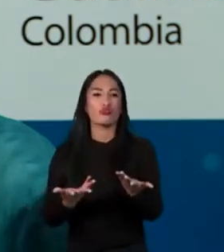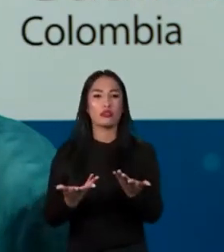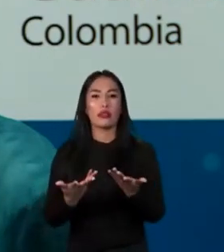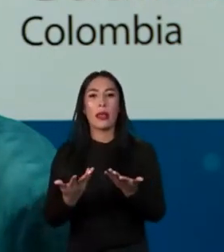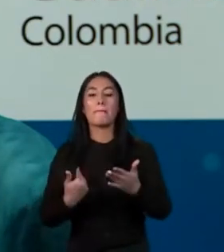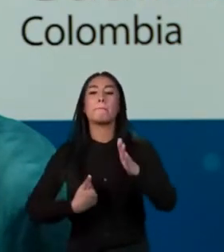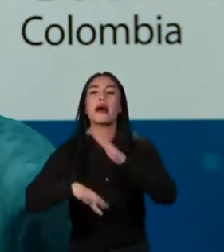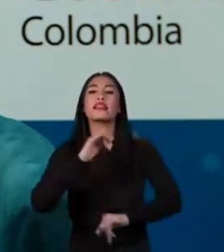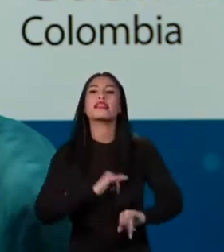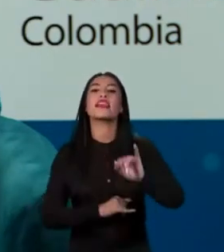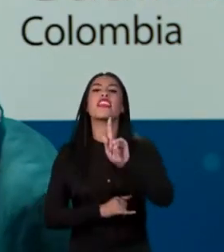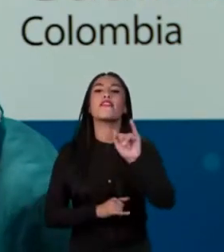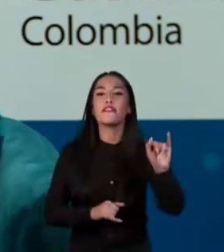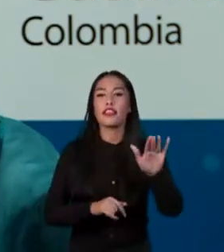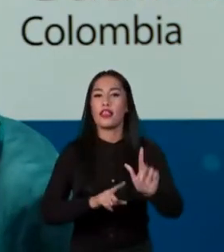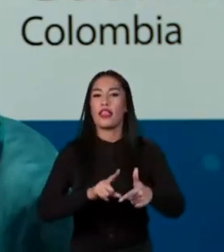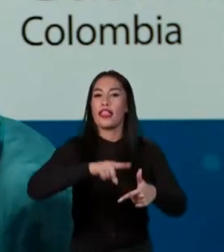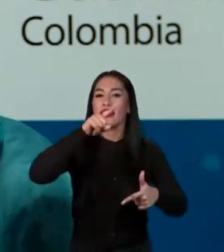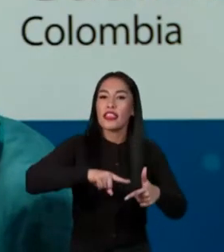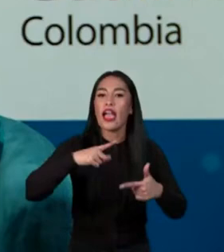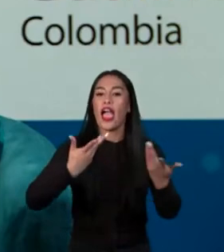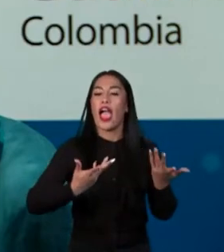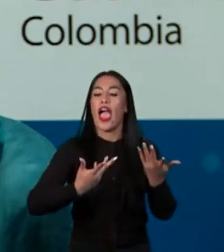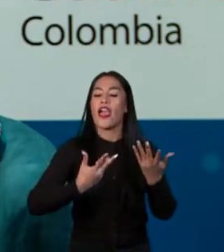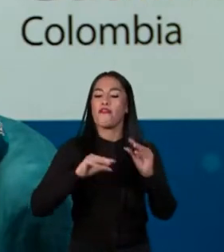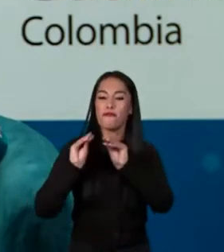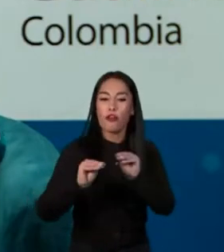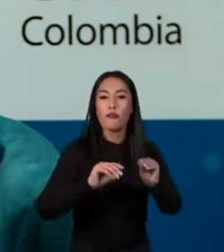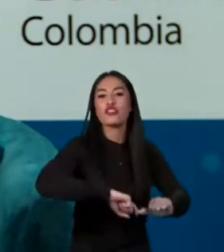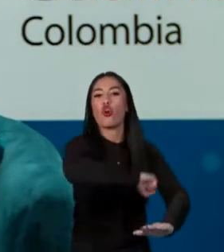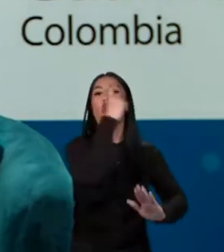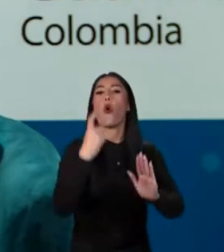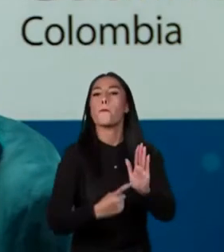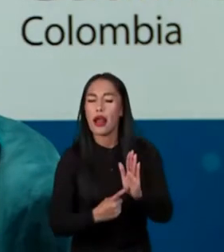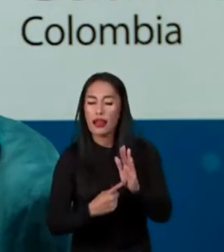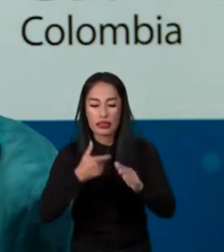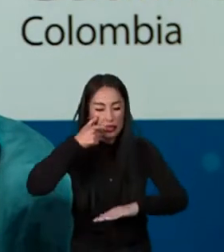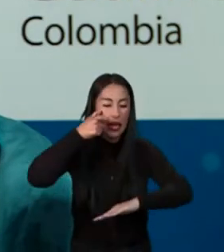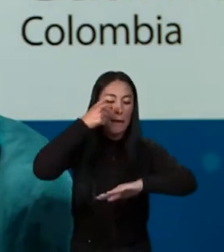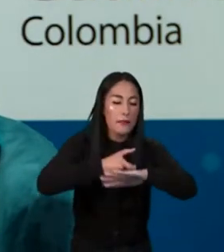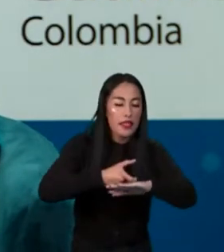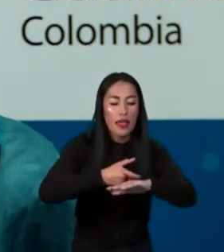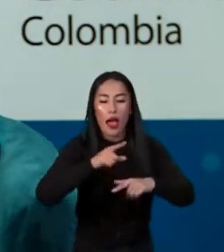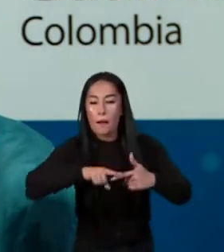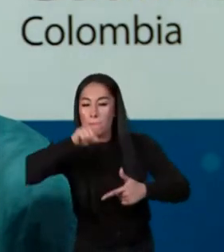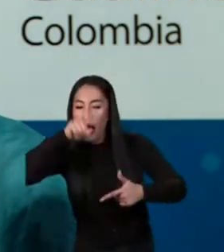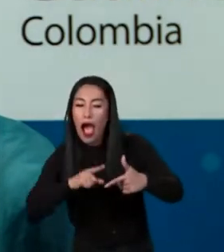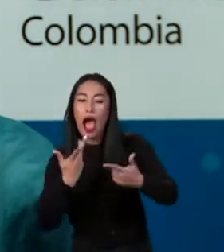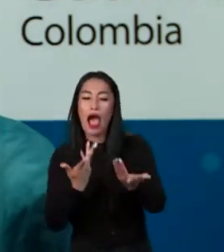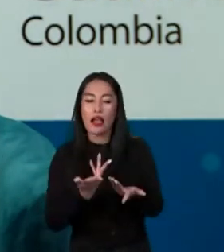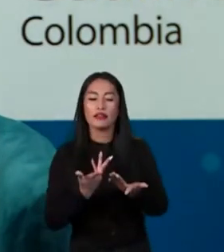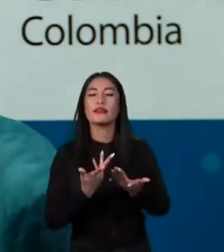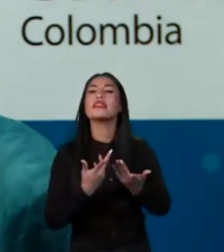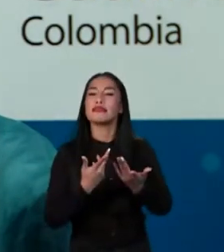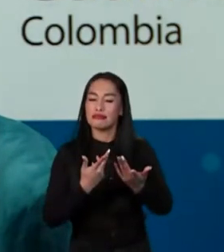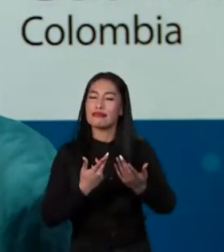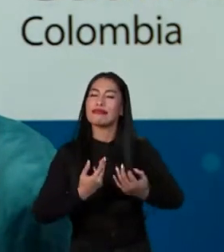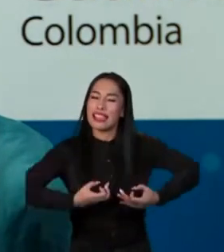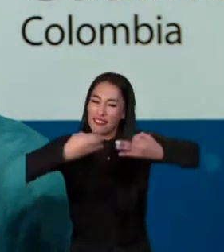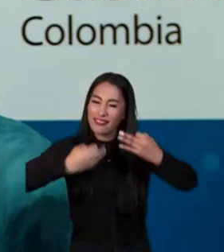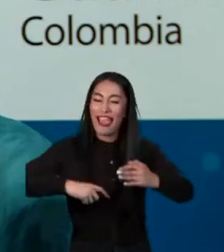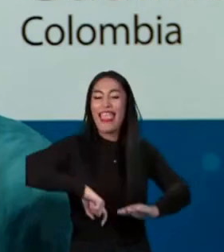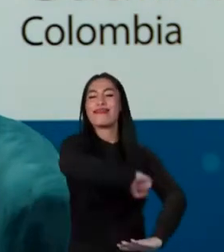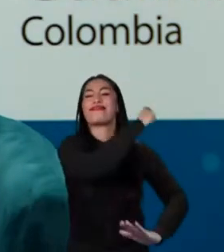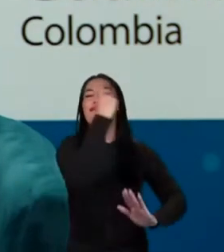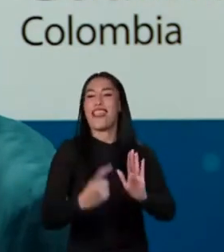ife que es un indicador de formación integral de ciudadanos integrales de verdad eso esto debe debemos